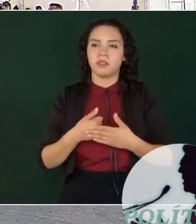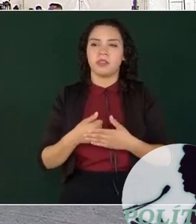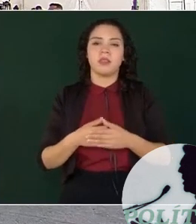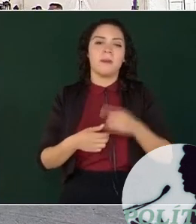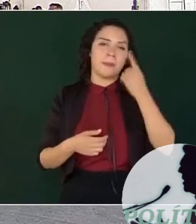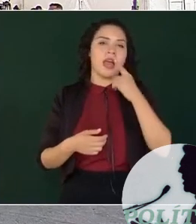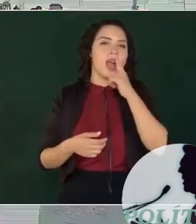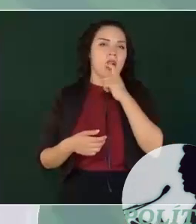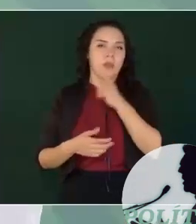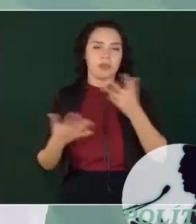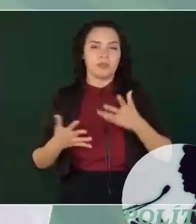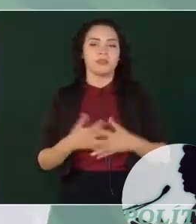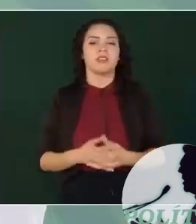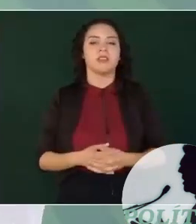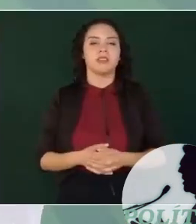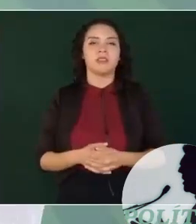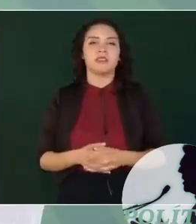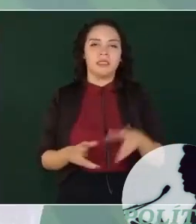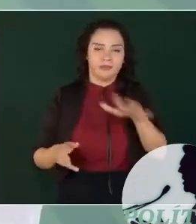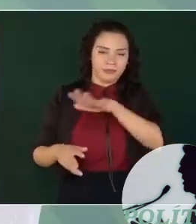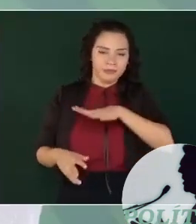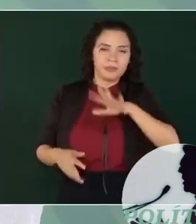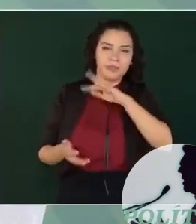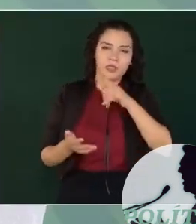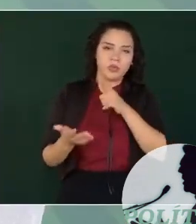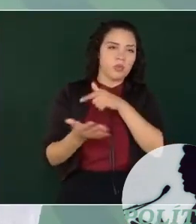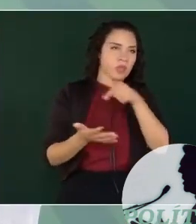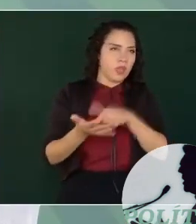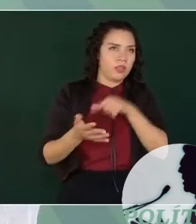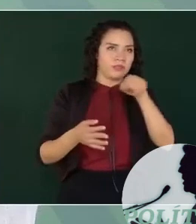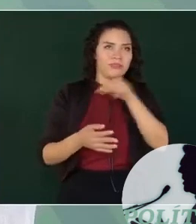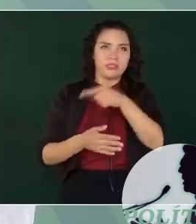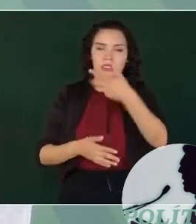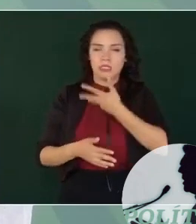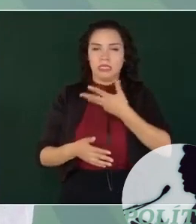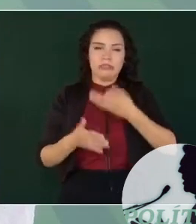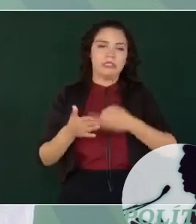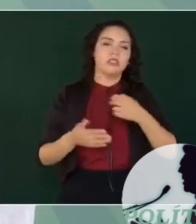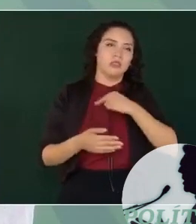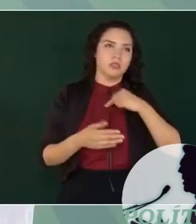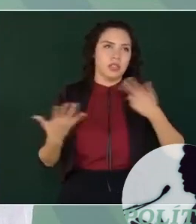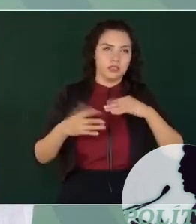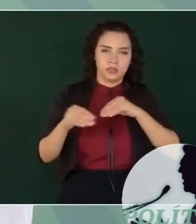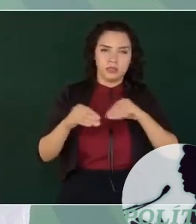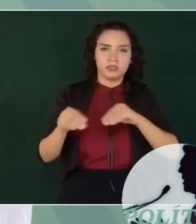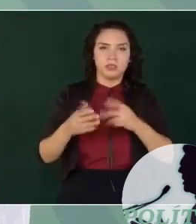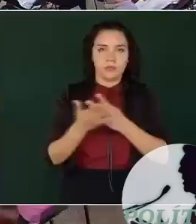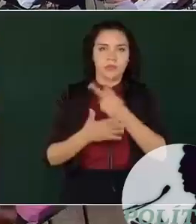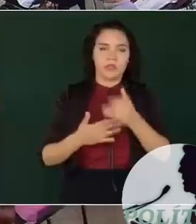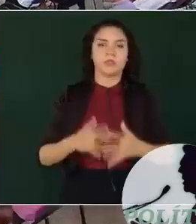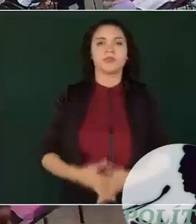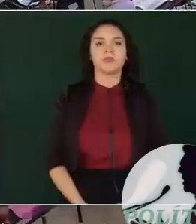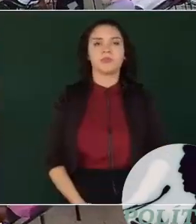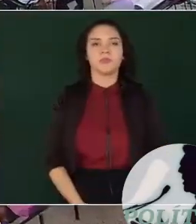abastecer de agua esta región. Existe un proyecto, se está analizando con ese